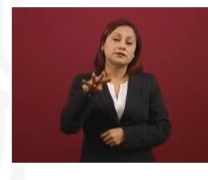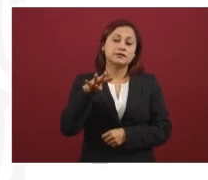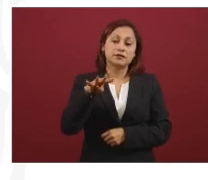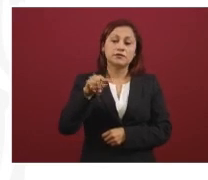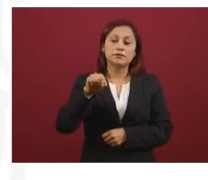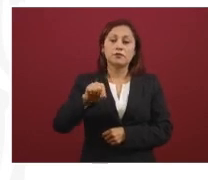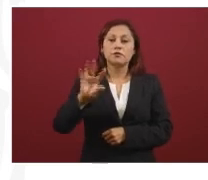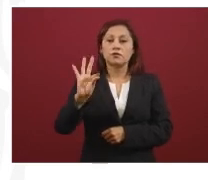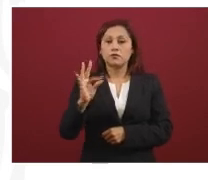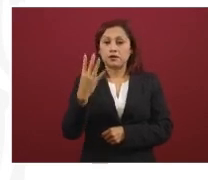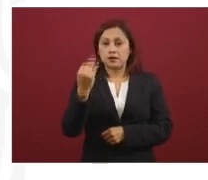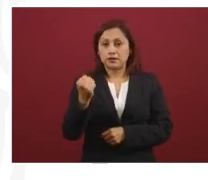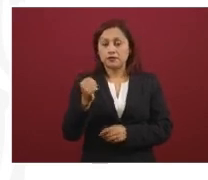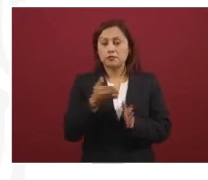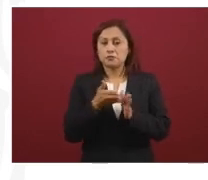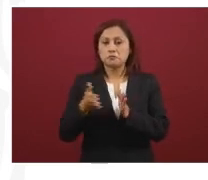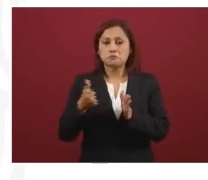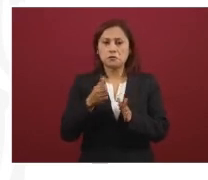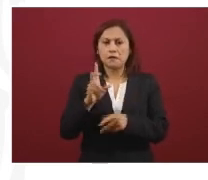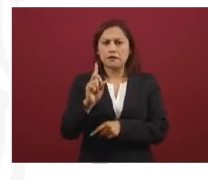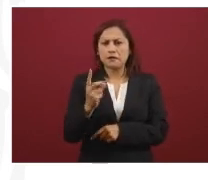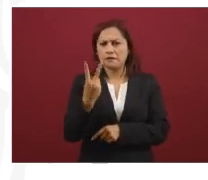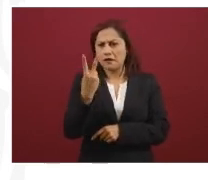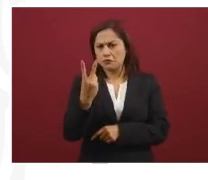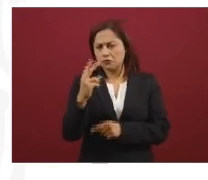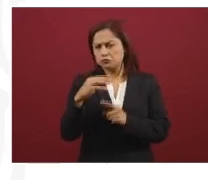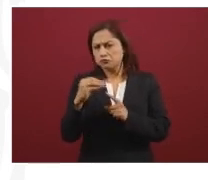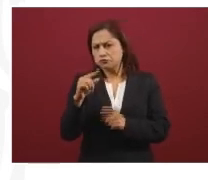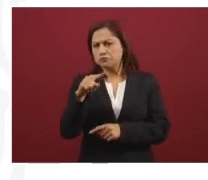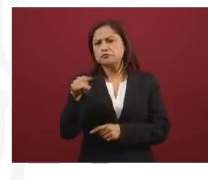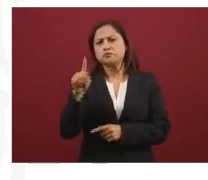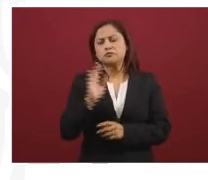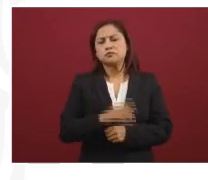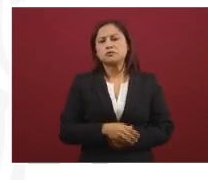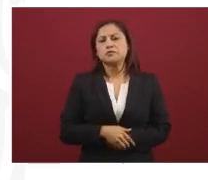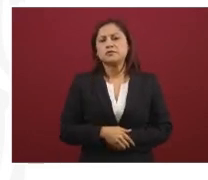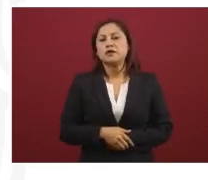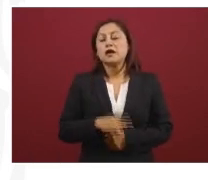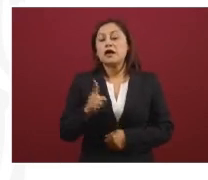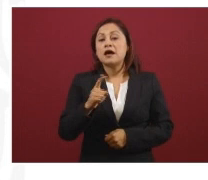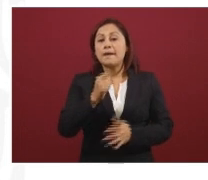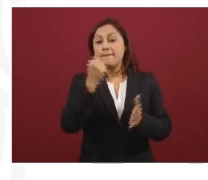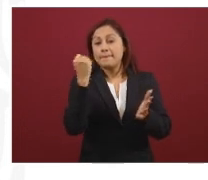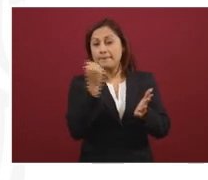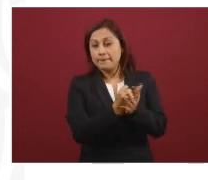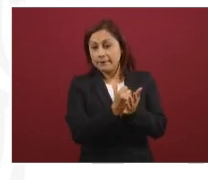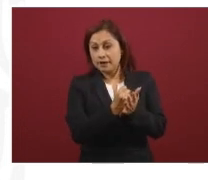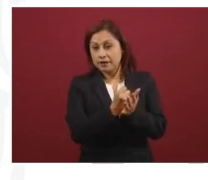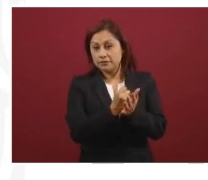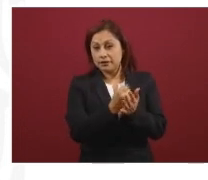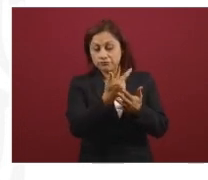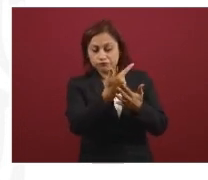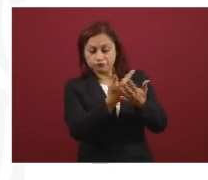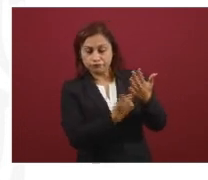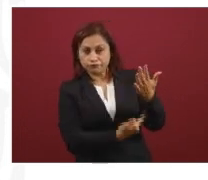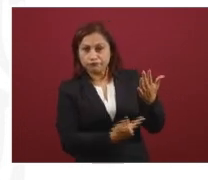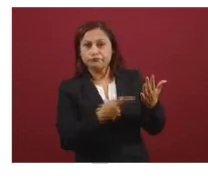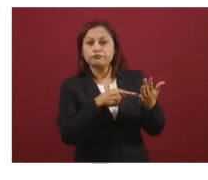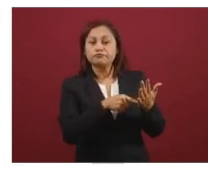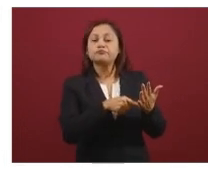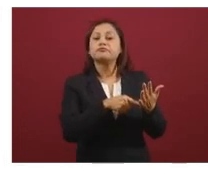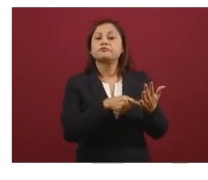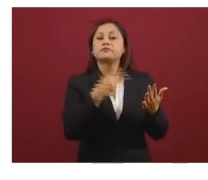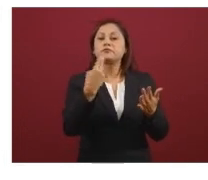19 pesos con 49 centavos por litro, un margen de 32 centavos. Si lo vemos por marcas, hemos estado viendo una